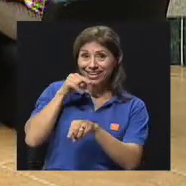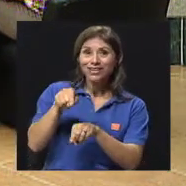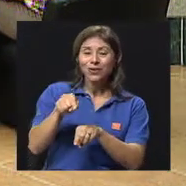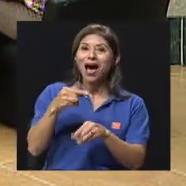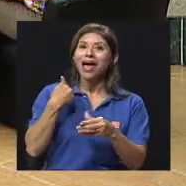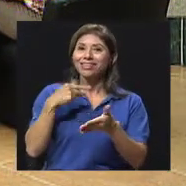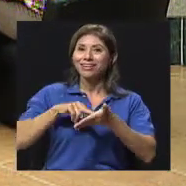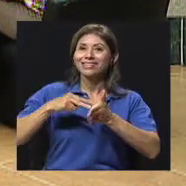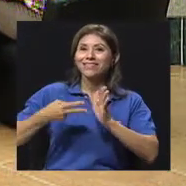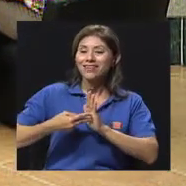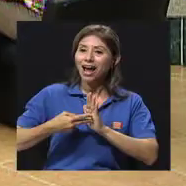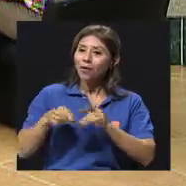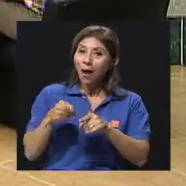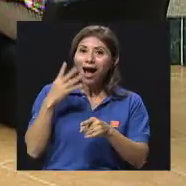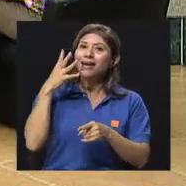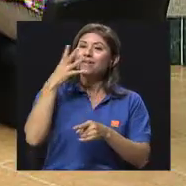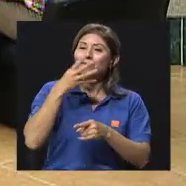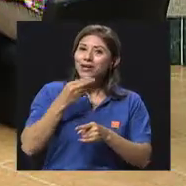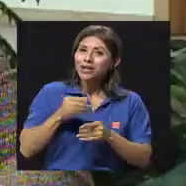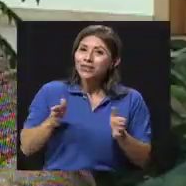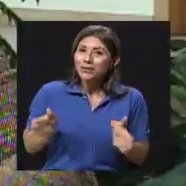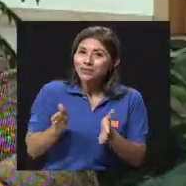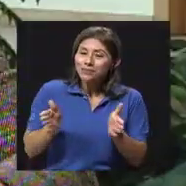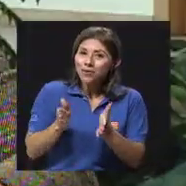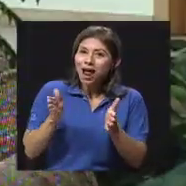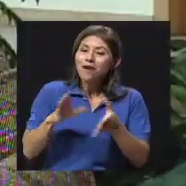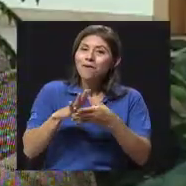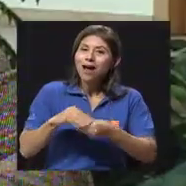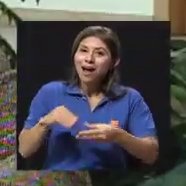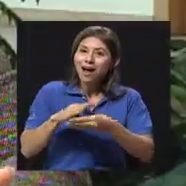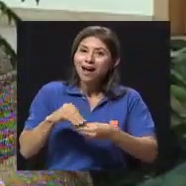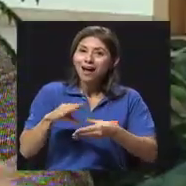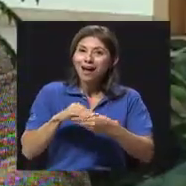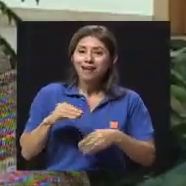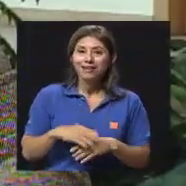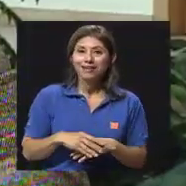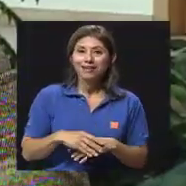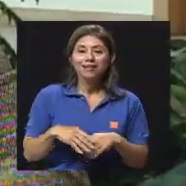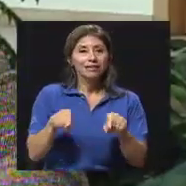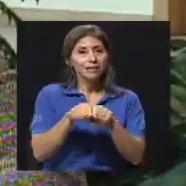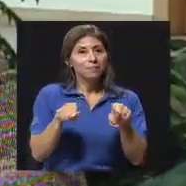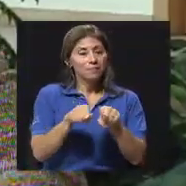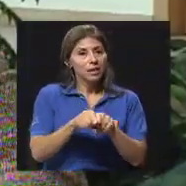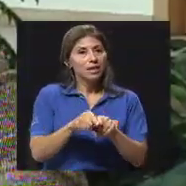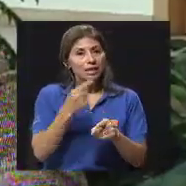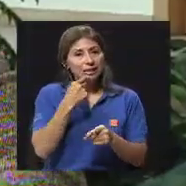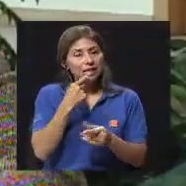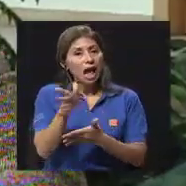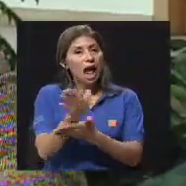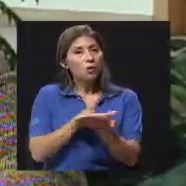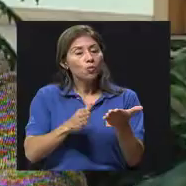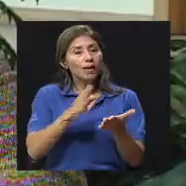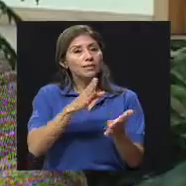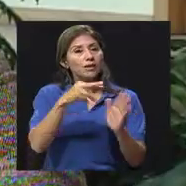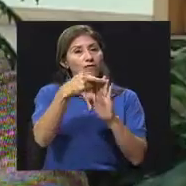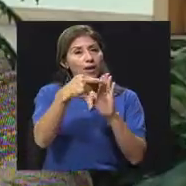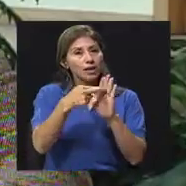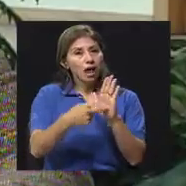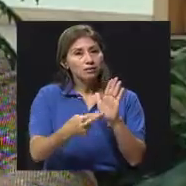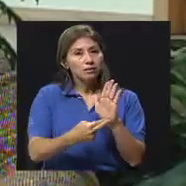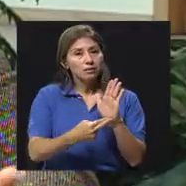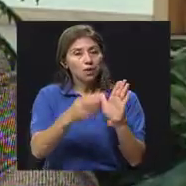lindo, qué bonito cuento, una forma de estimularlo. Poniéndole ciertas conductas y ciertas reglas en la casa,